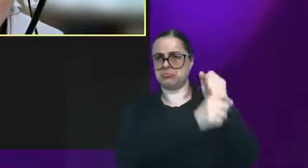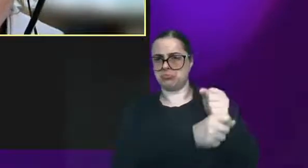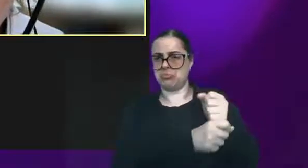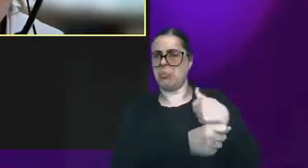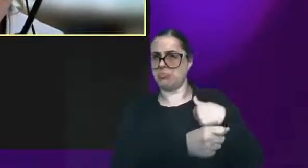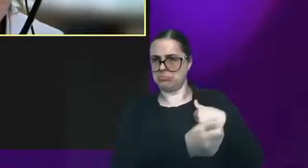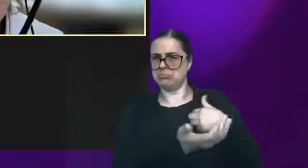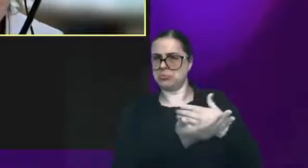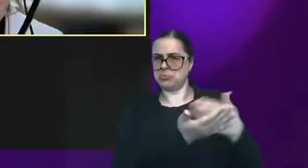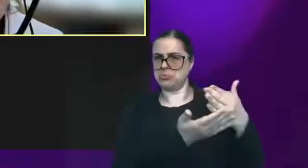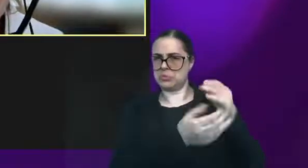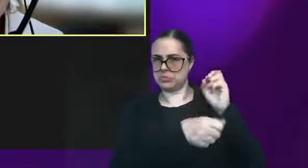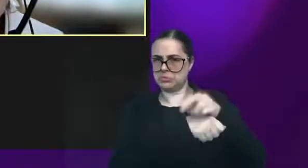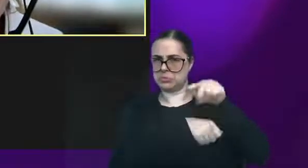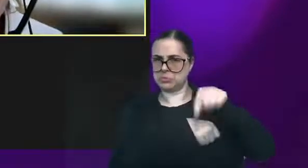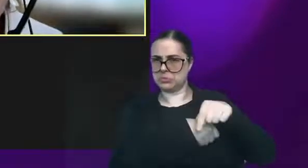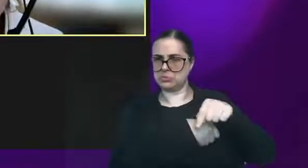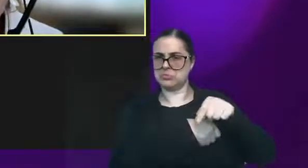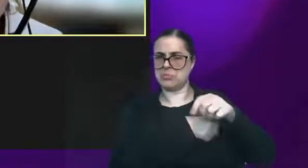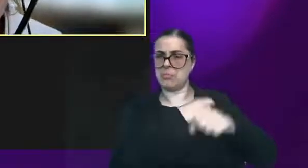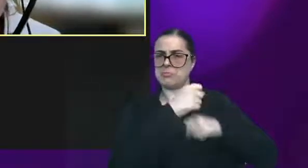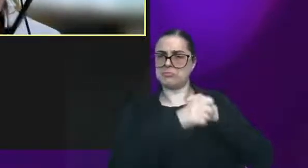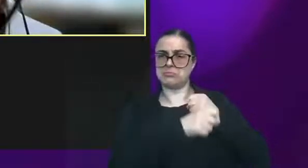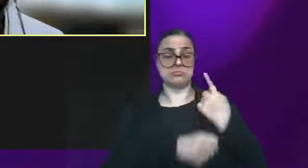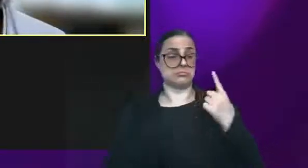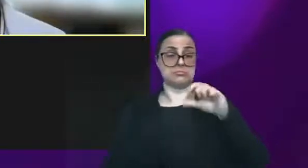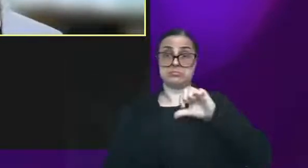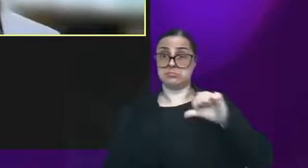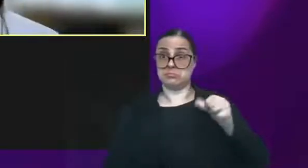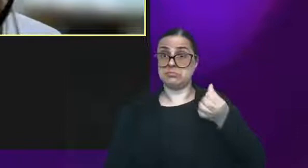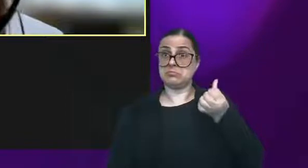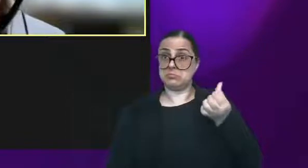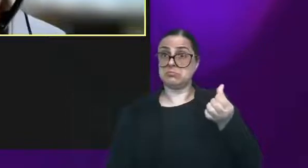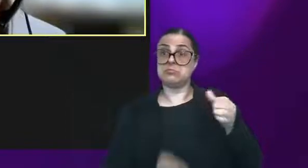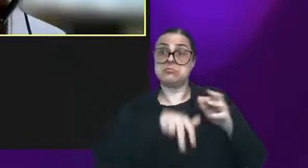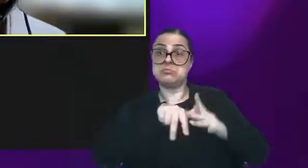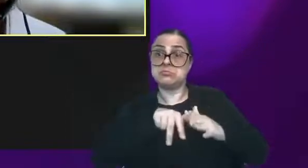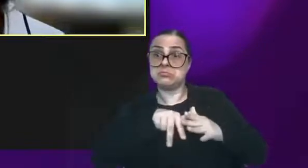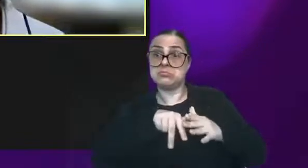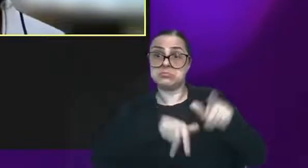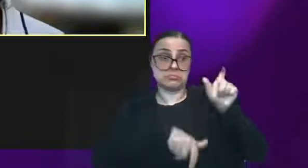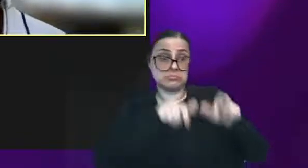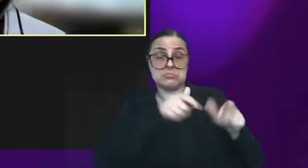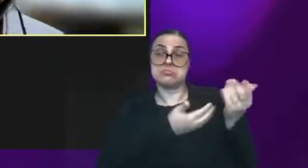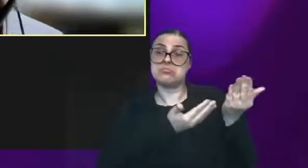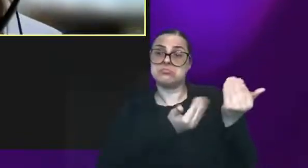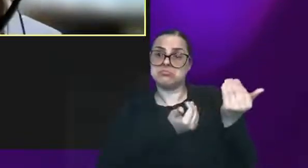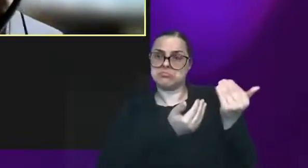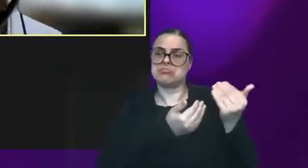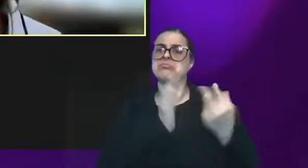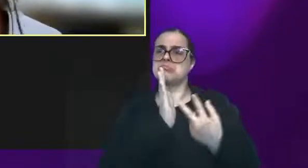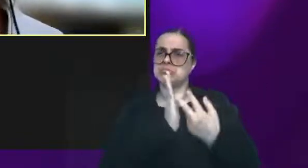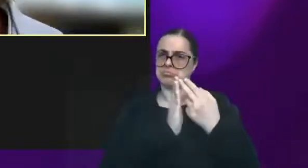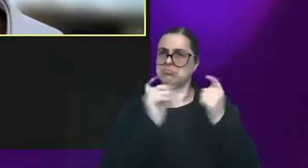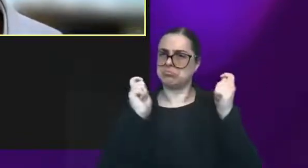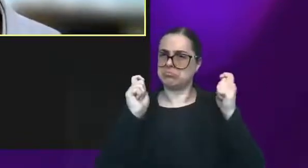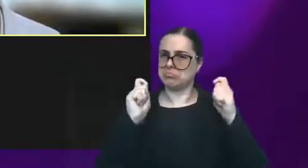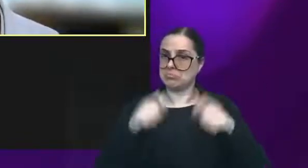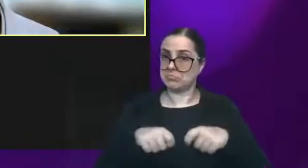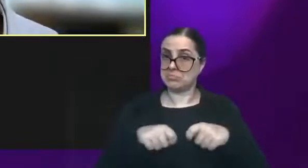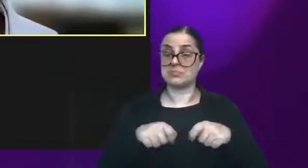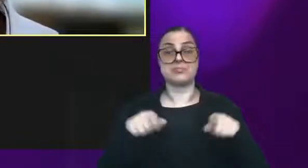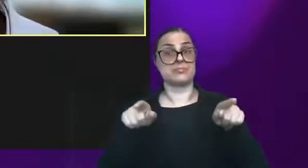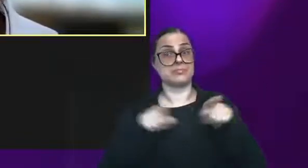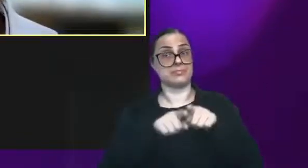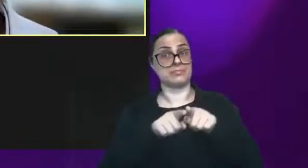Generalmente pacientes jóvenes a los que se pueden operar. Nuestra tendencia es de operarlos,